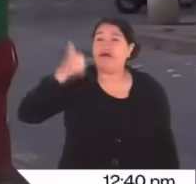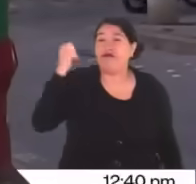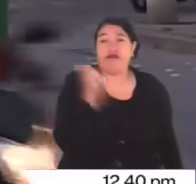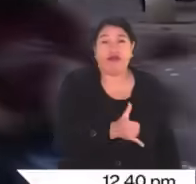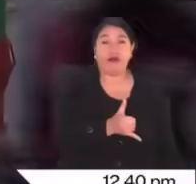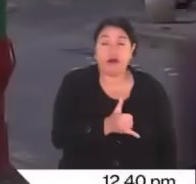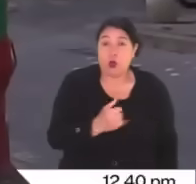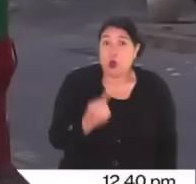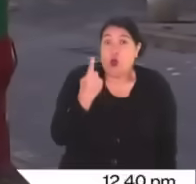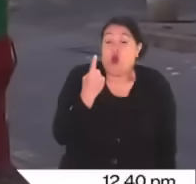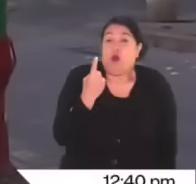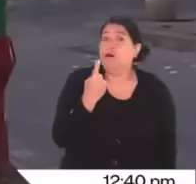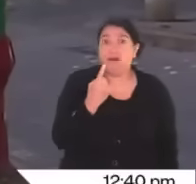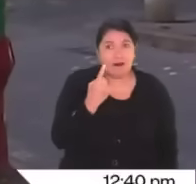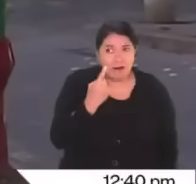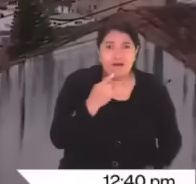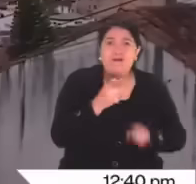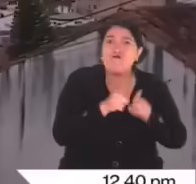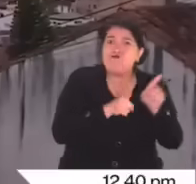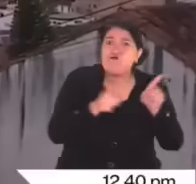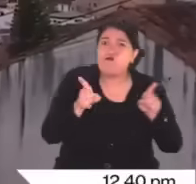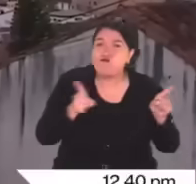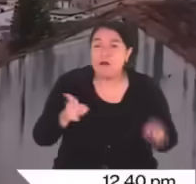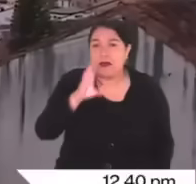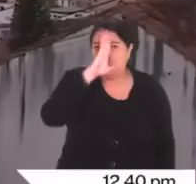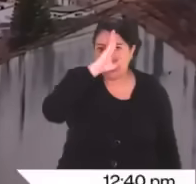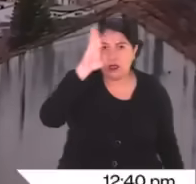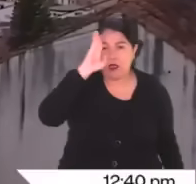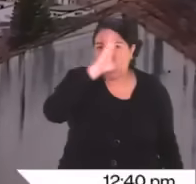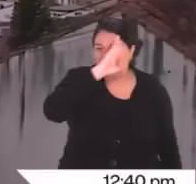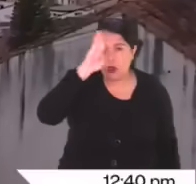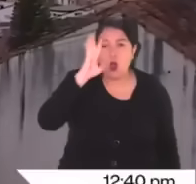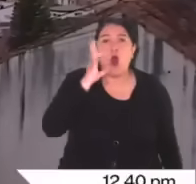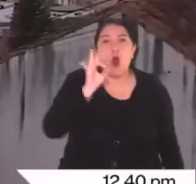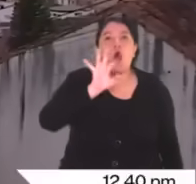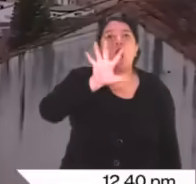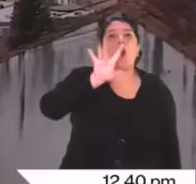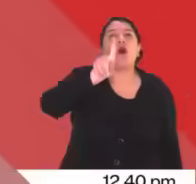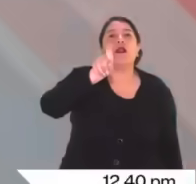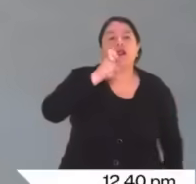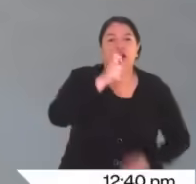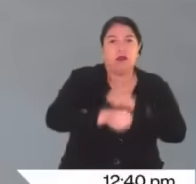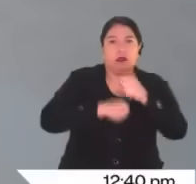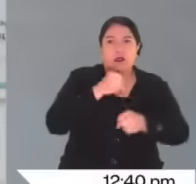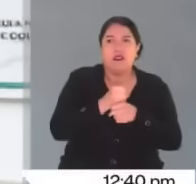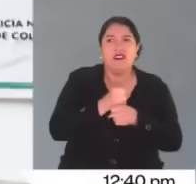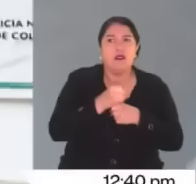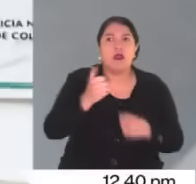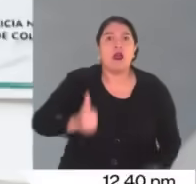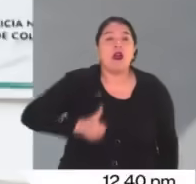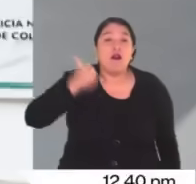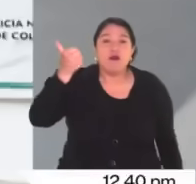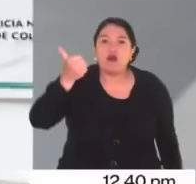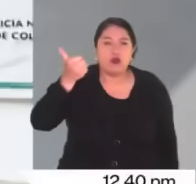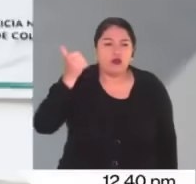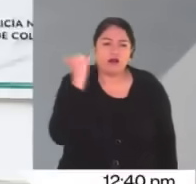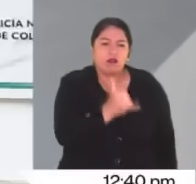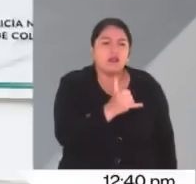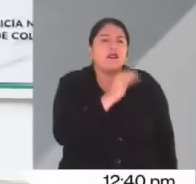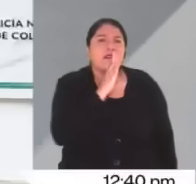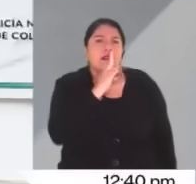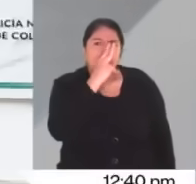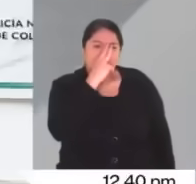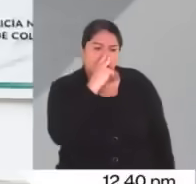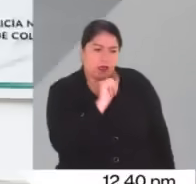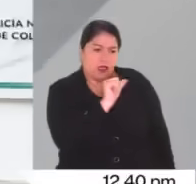no es el único caso en sanil Fue capturado un hombre de 46 años señalado de abusar de su propia hija de 11